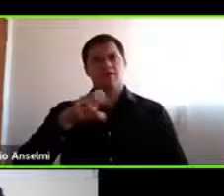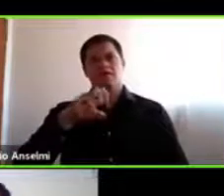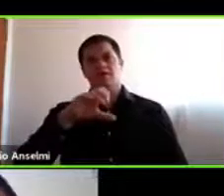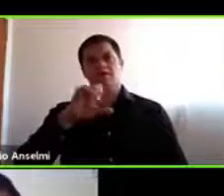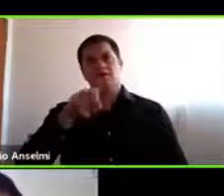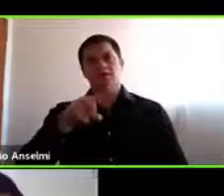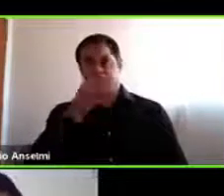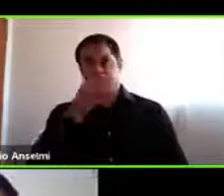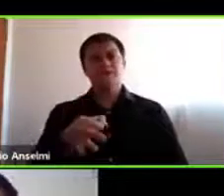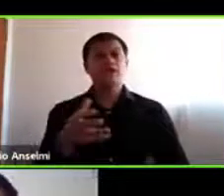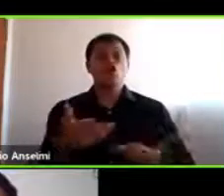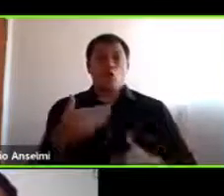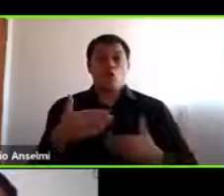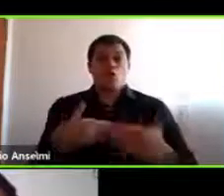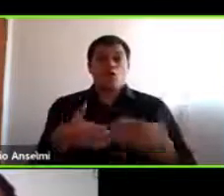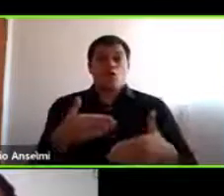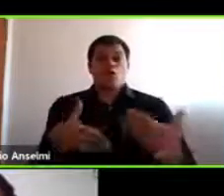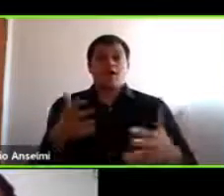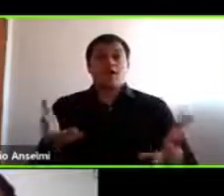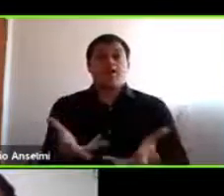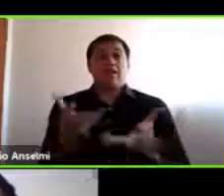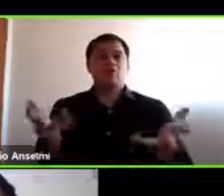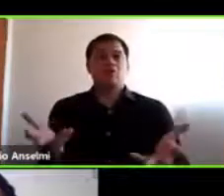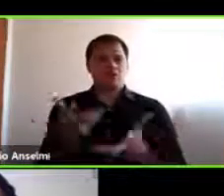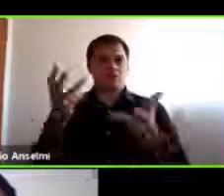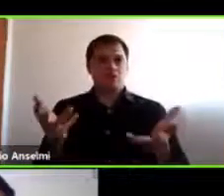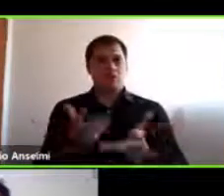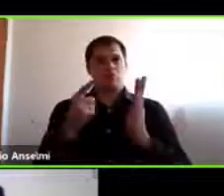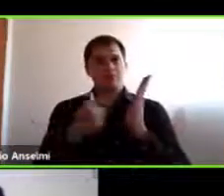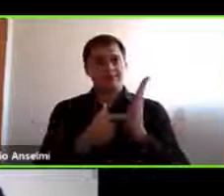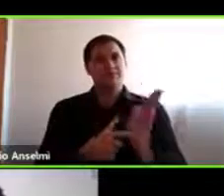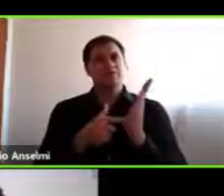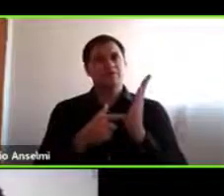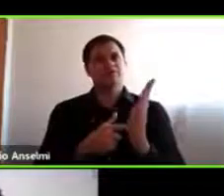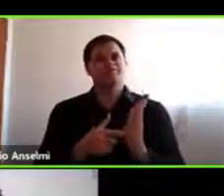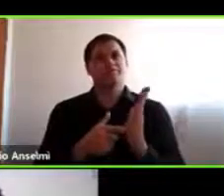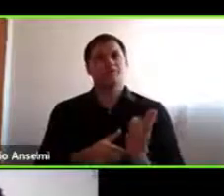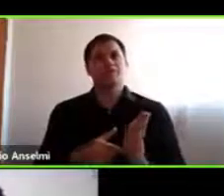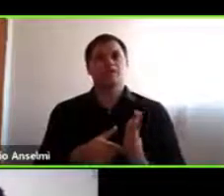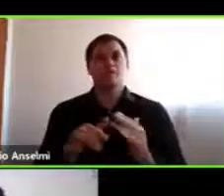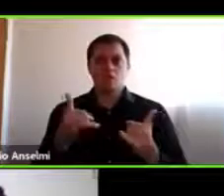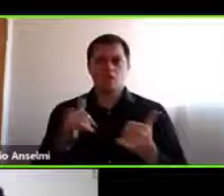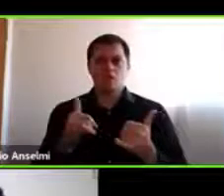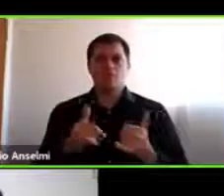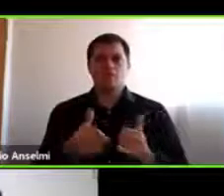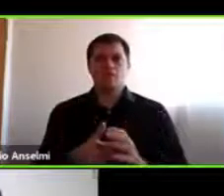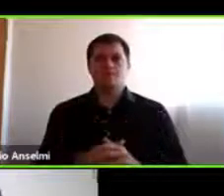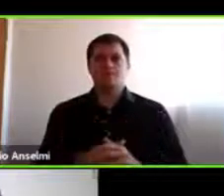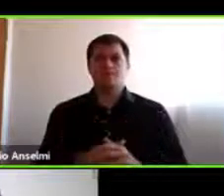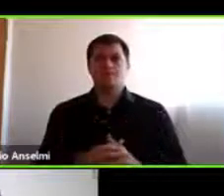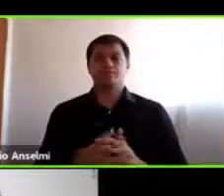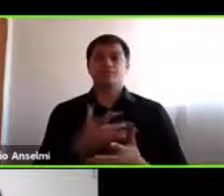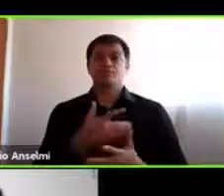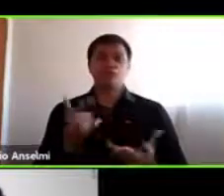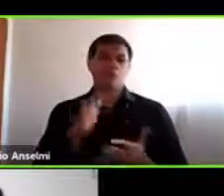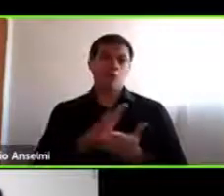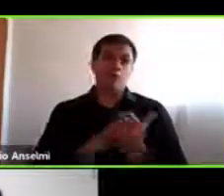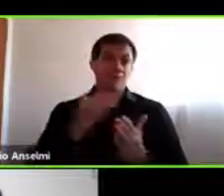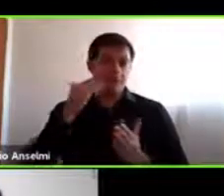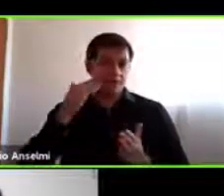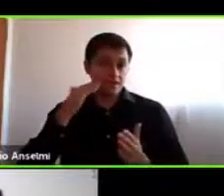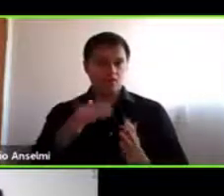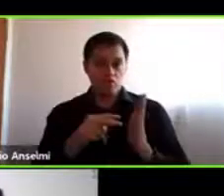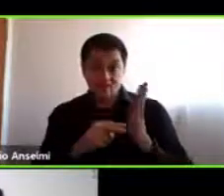estímulos o de los ítems que se van a presentar en el juego de tal manera que entonces a medida que el niño va avanzando y comienza